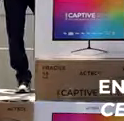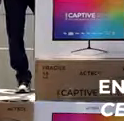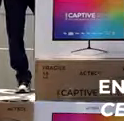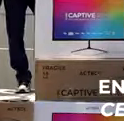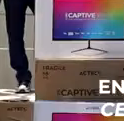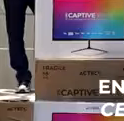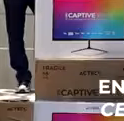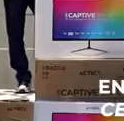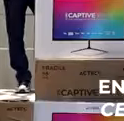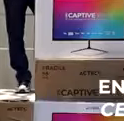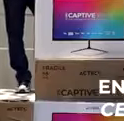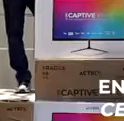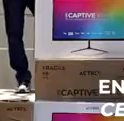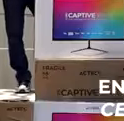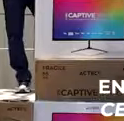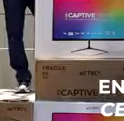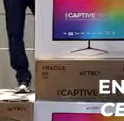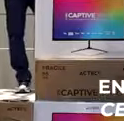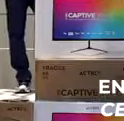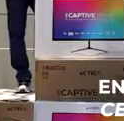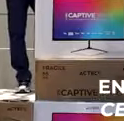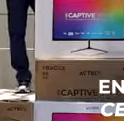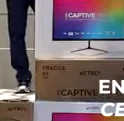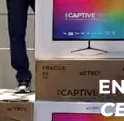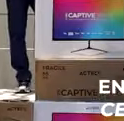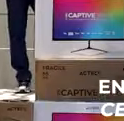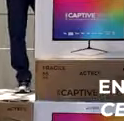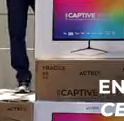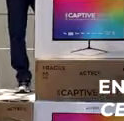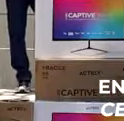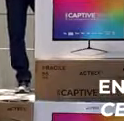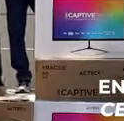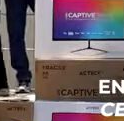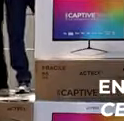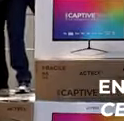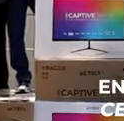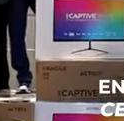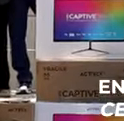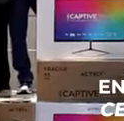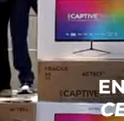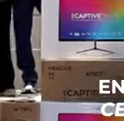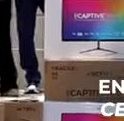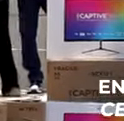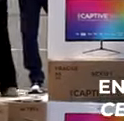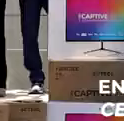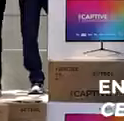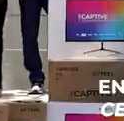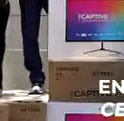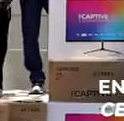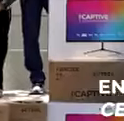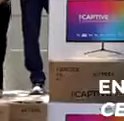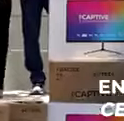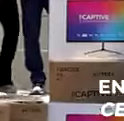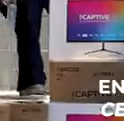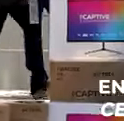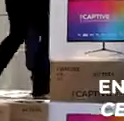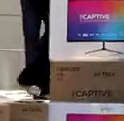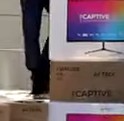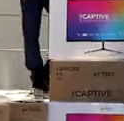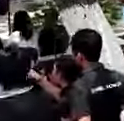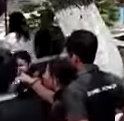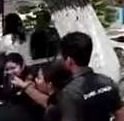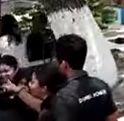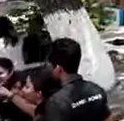Anaya, inicia el programa de entrega de becas con una inversión de 200 millones de pesos en el